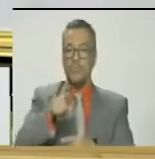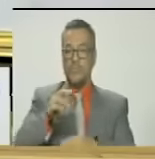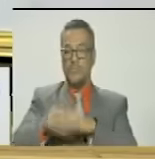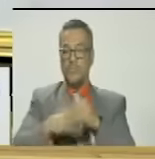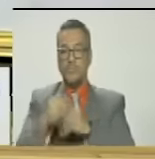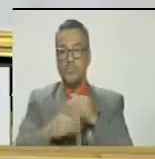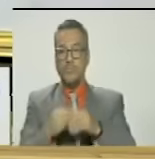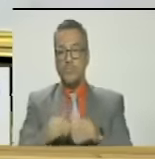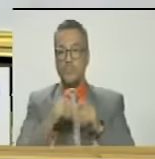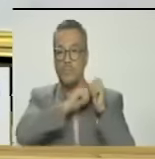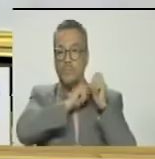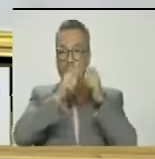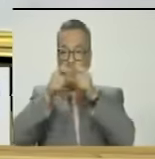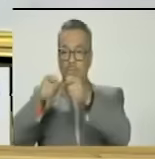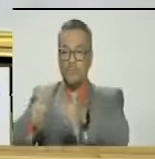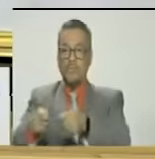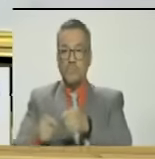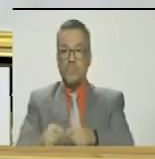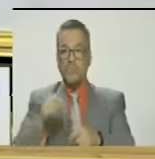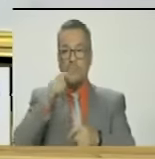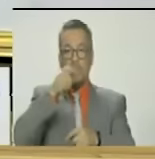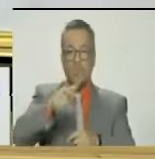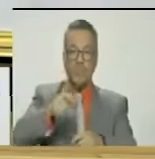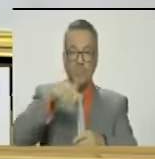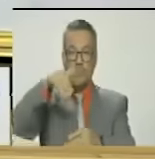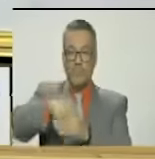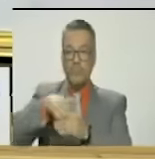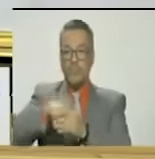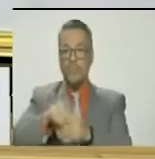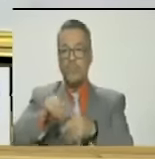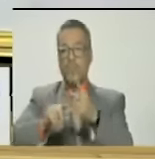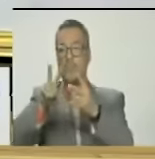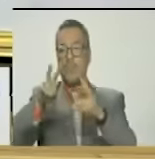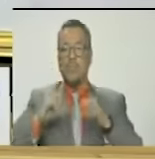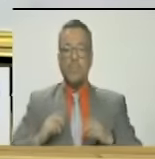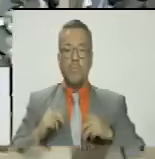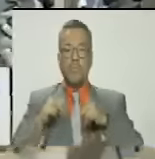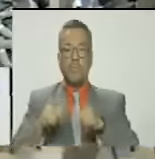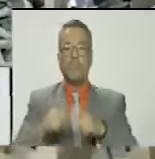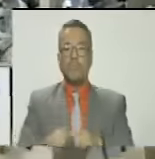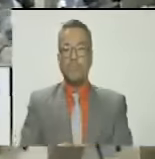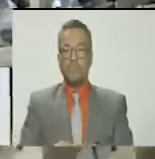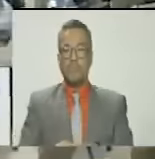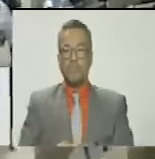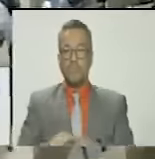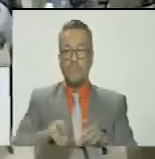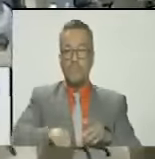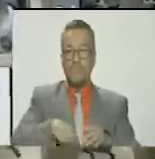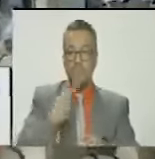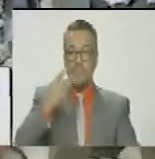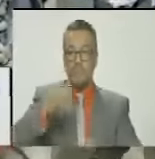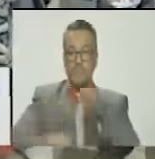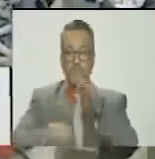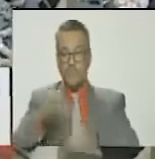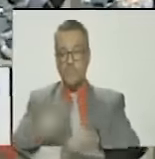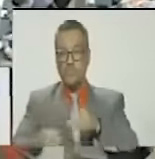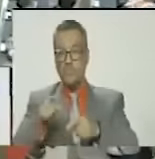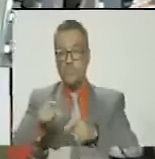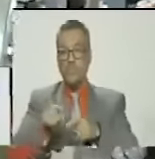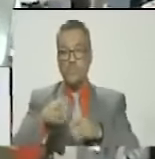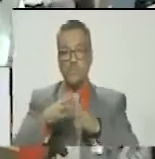correspondientes para designar al Poder Electoral en 2 oportunidades, al Poder Judicial en su